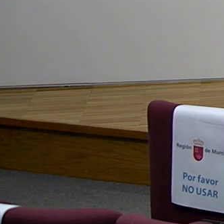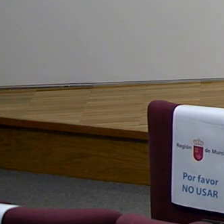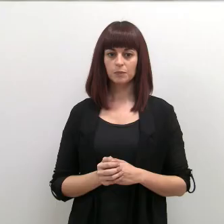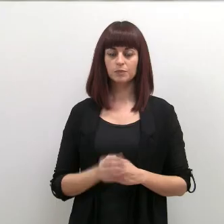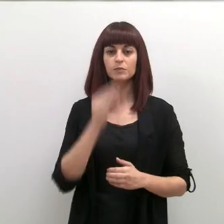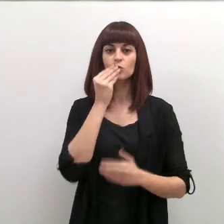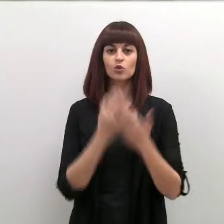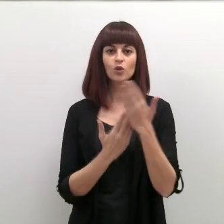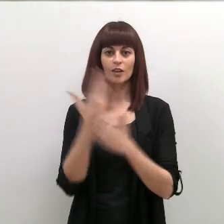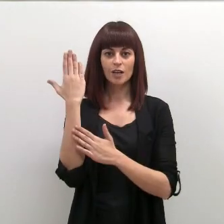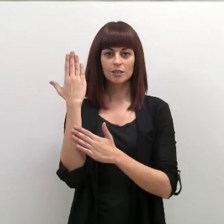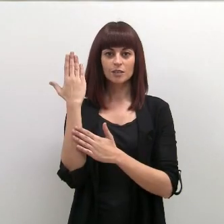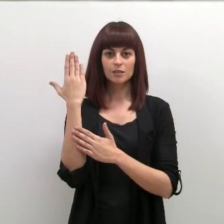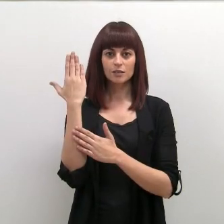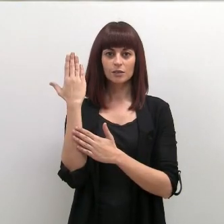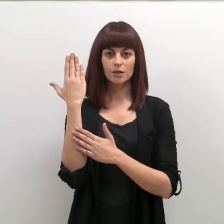Buenos días.